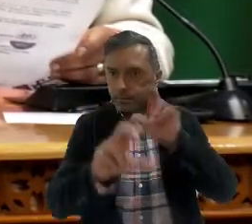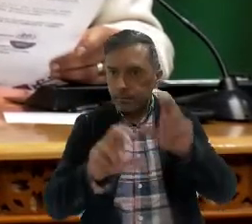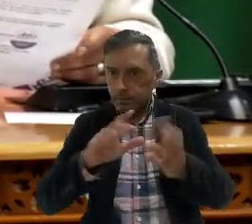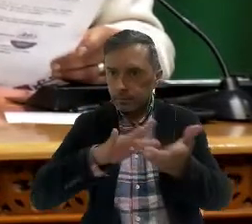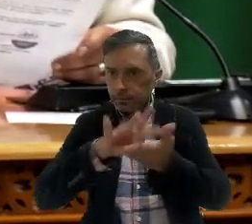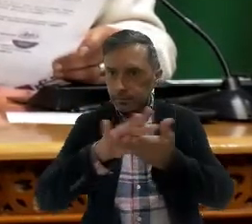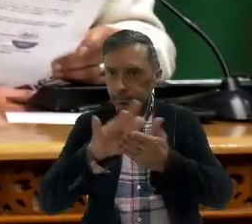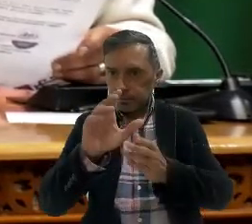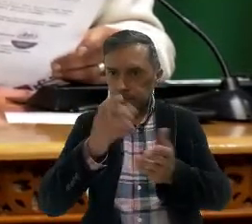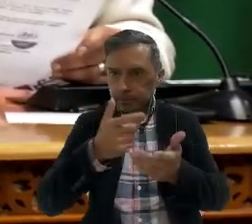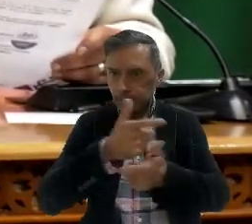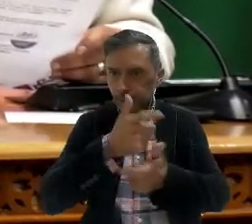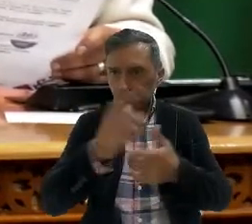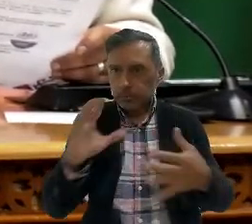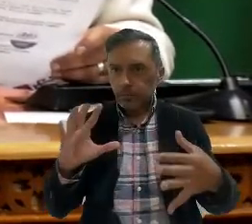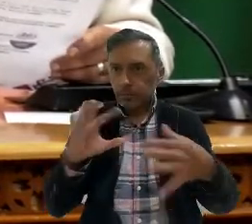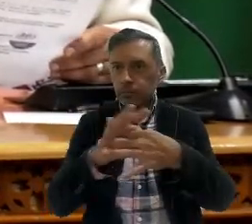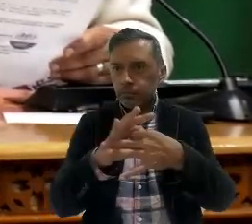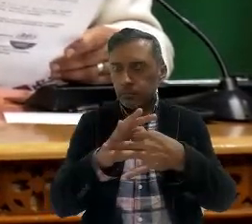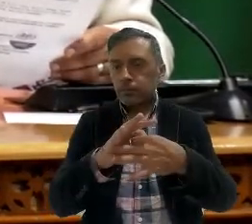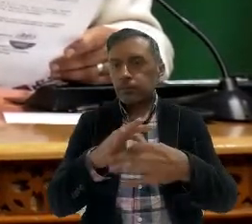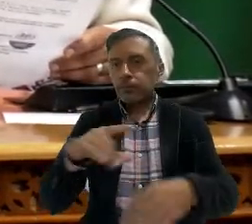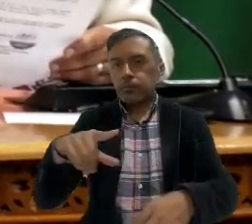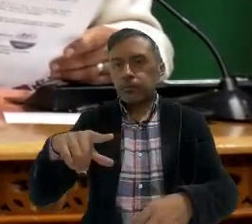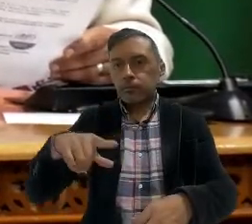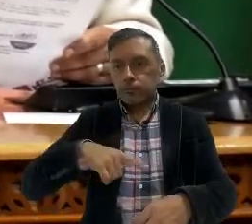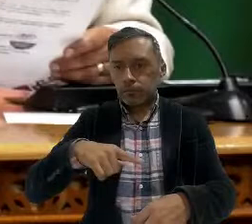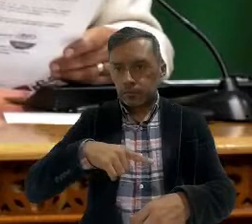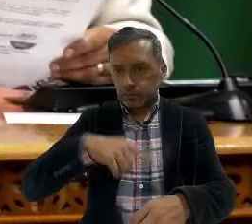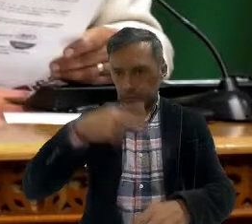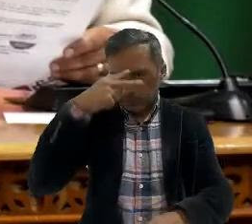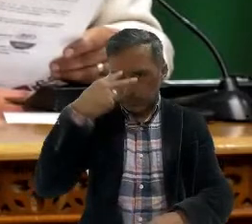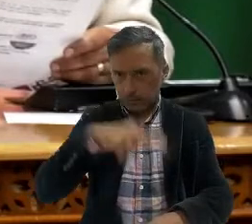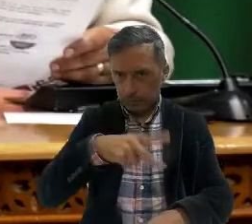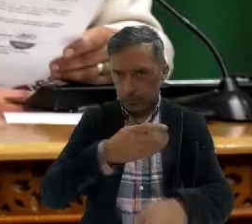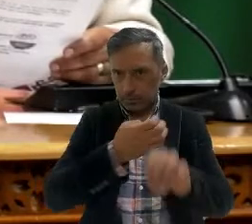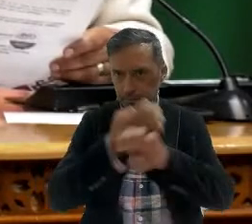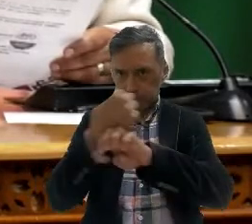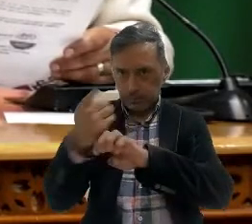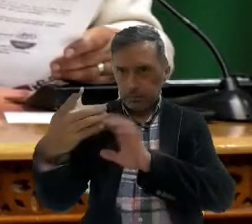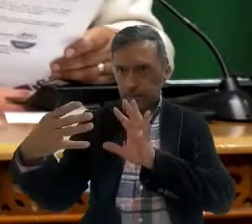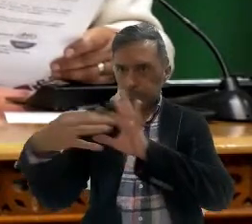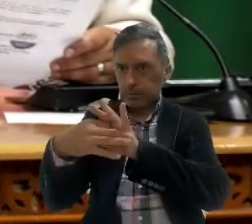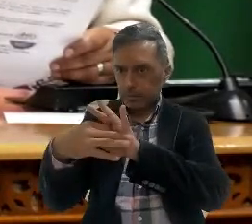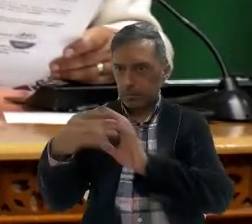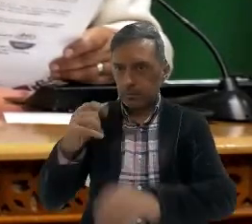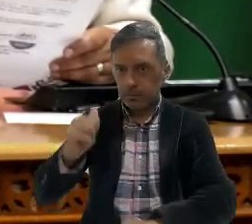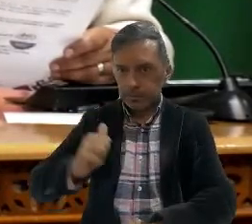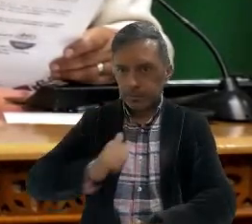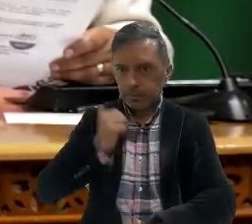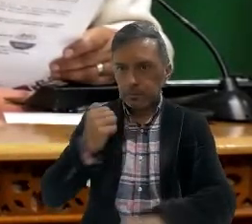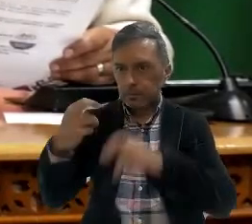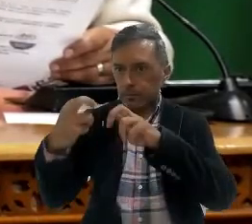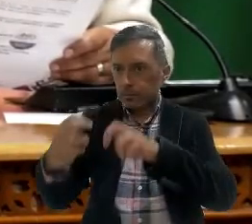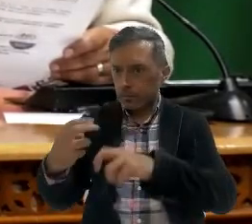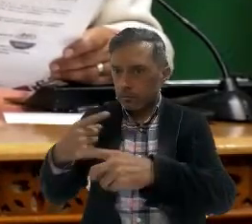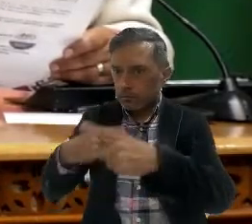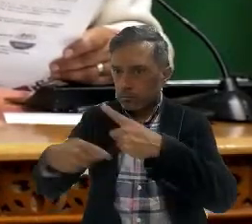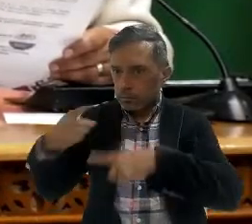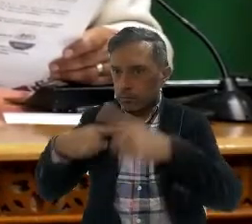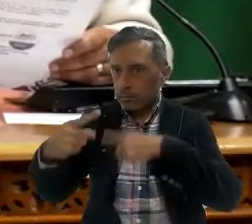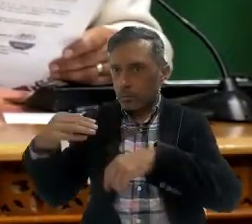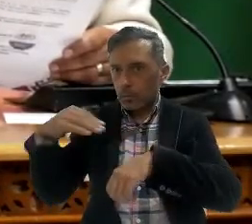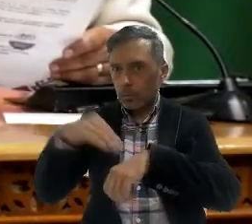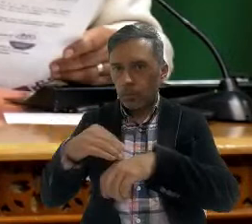colaboración con los gobiernos locales mexicanos, las oportunidades de hacer negocios, a su vez,